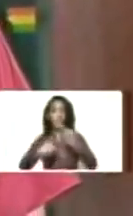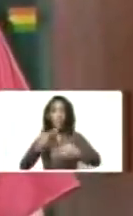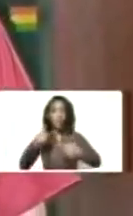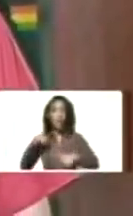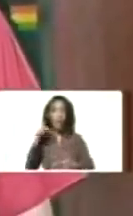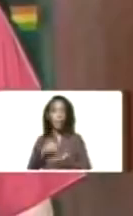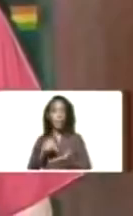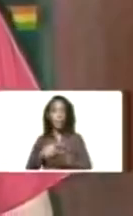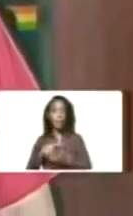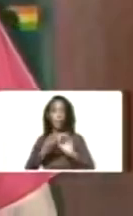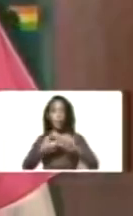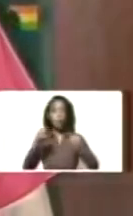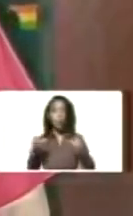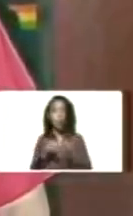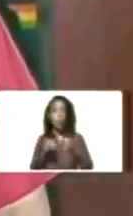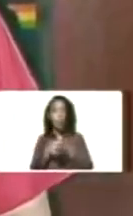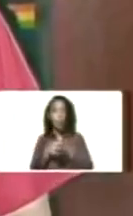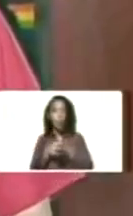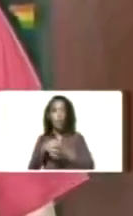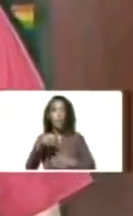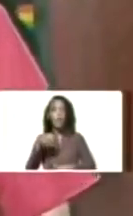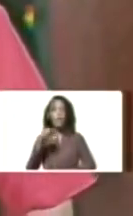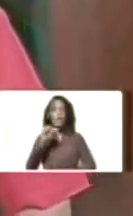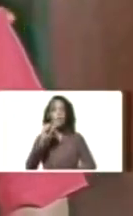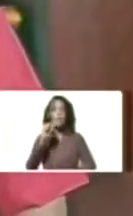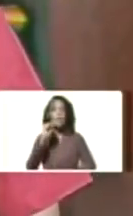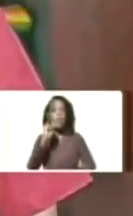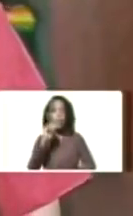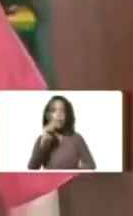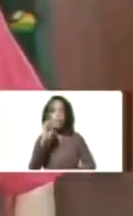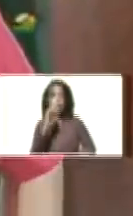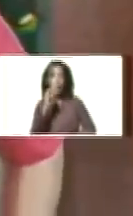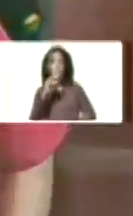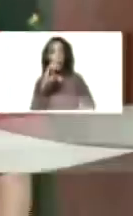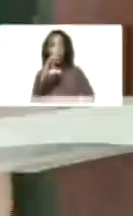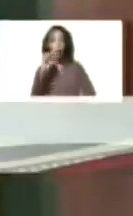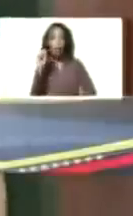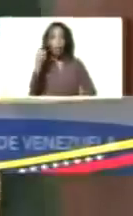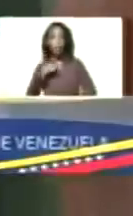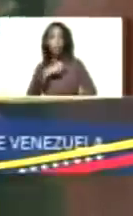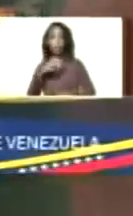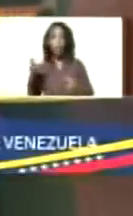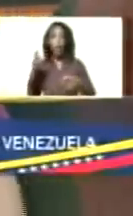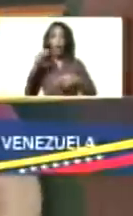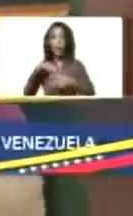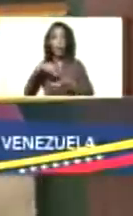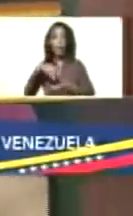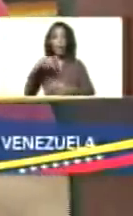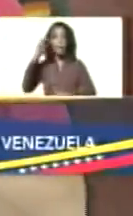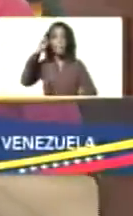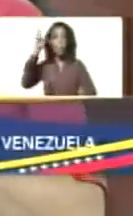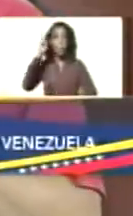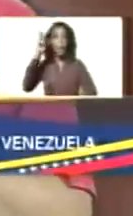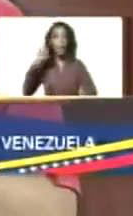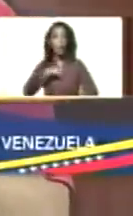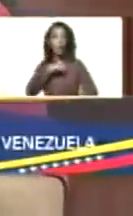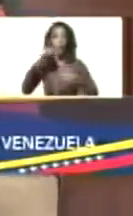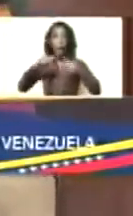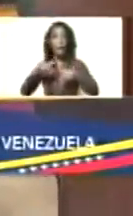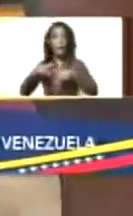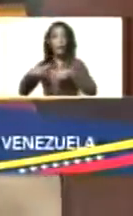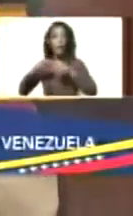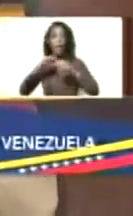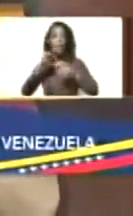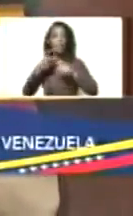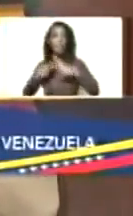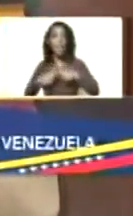la organización sindical Citrameca. Bueno, presidente, aquí nos encontramos en los patios y talleres de Propatria. Patios y talleres donde se